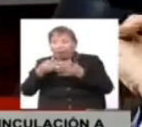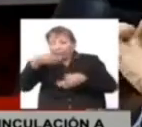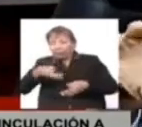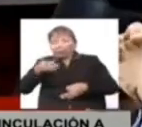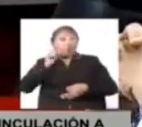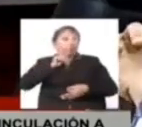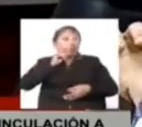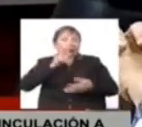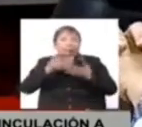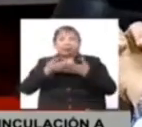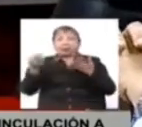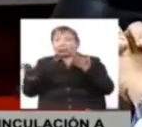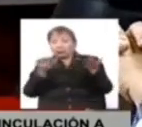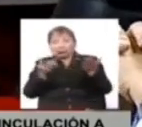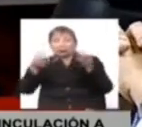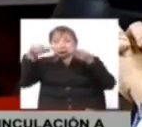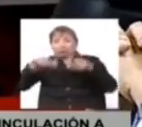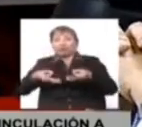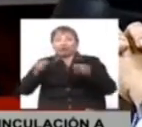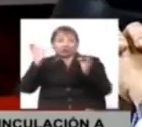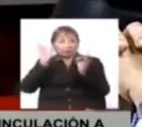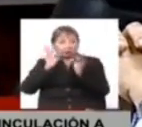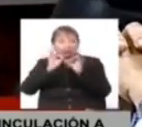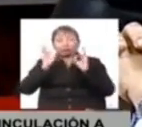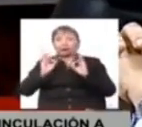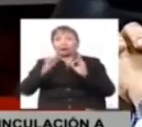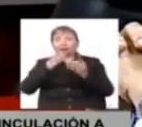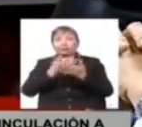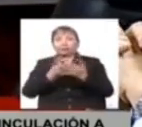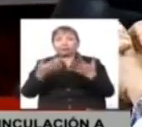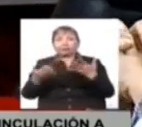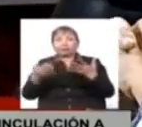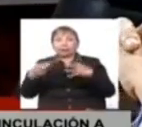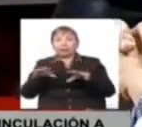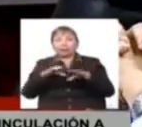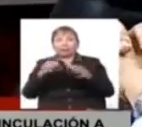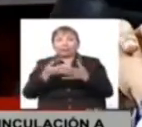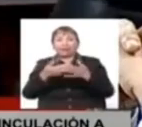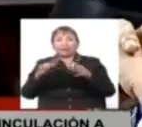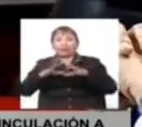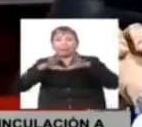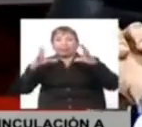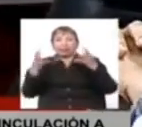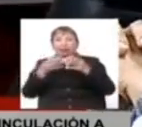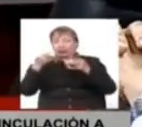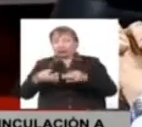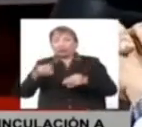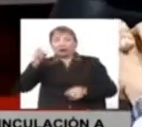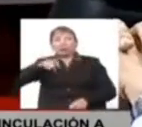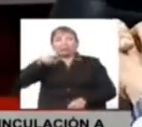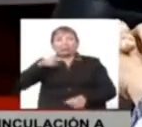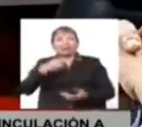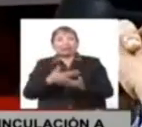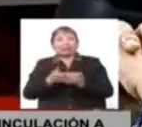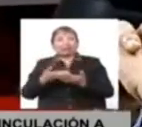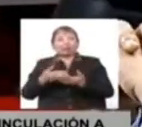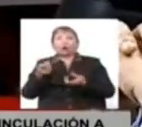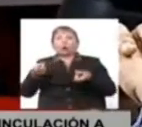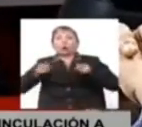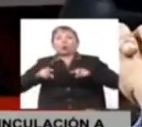cometiendo, y iniciar la investigación en la forma correspondiente. Doctor, El problema es que, y hoy sí, también